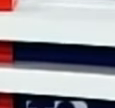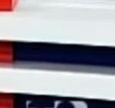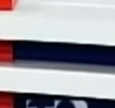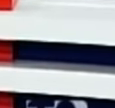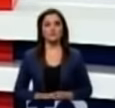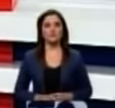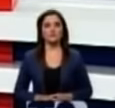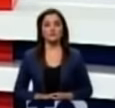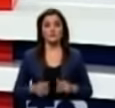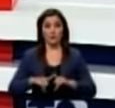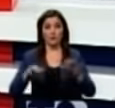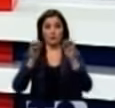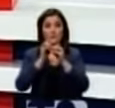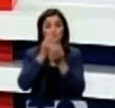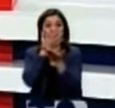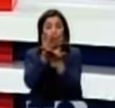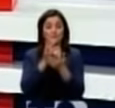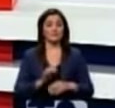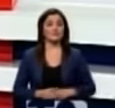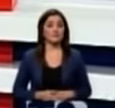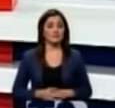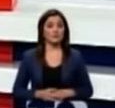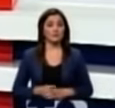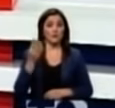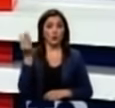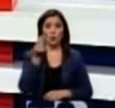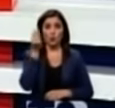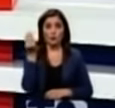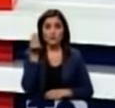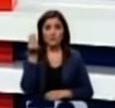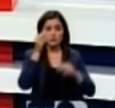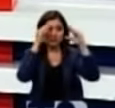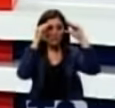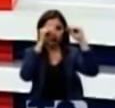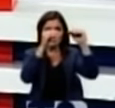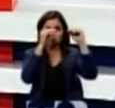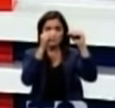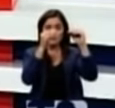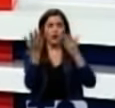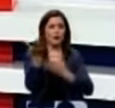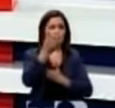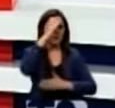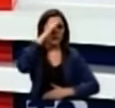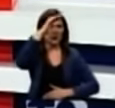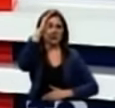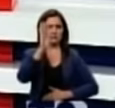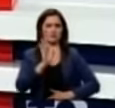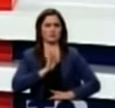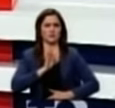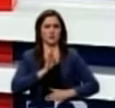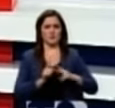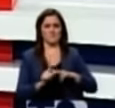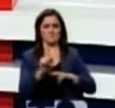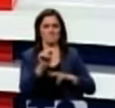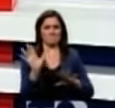Seguimos informando y les contamos que jóvenes instruyen a policías en técnicas físicas para actuar más efectivamente en las persecuciones a